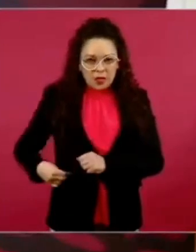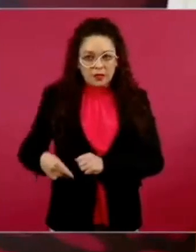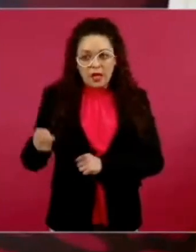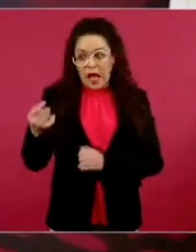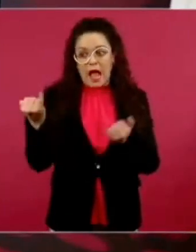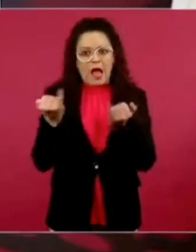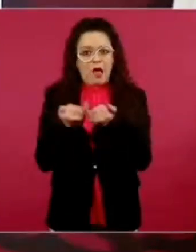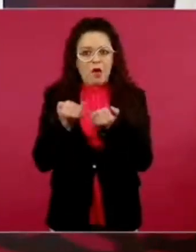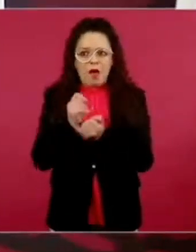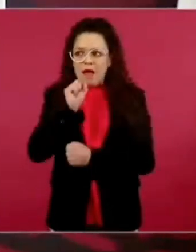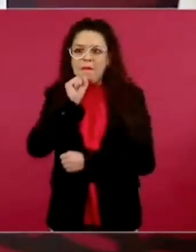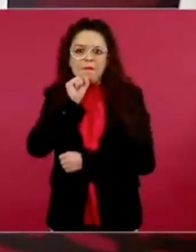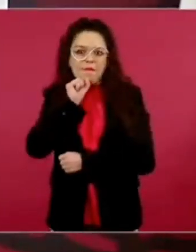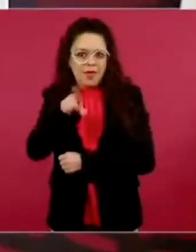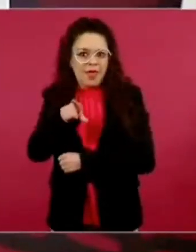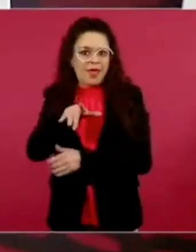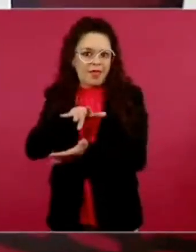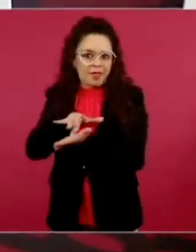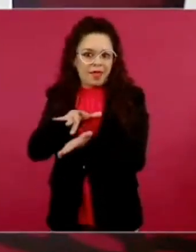no necesito leerlo.